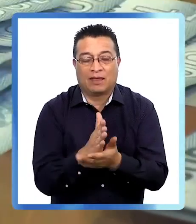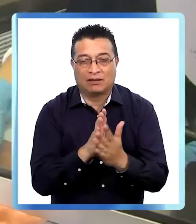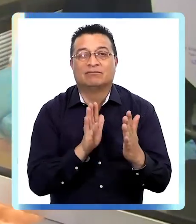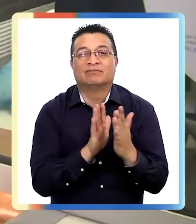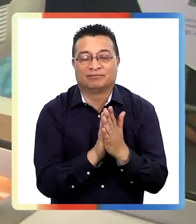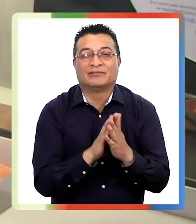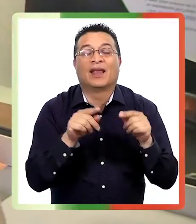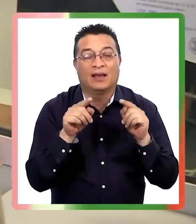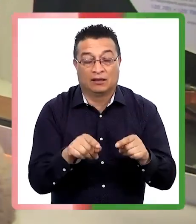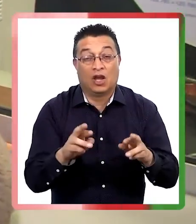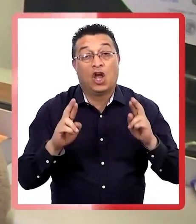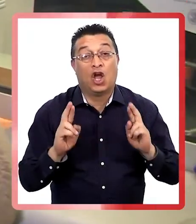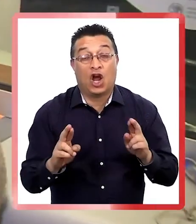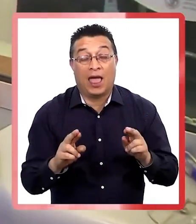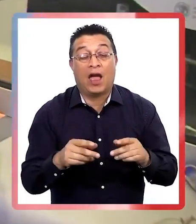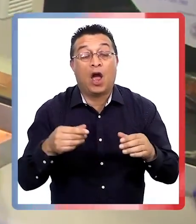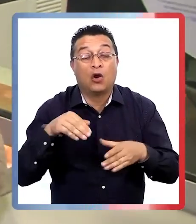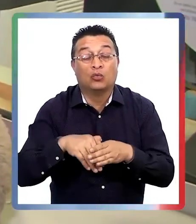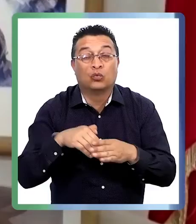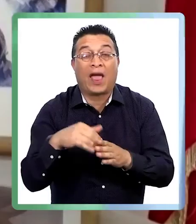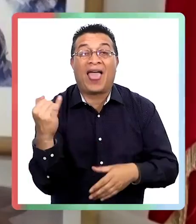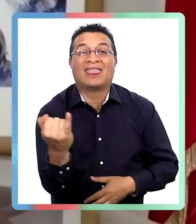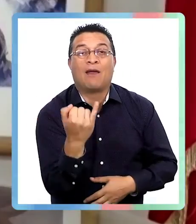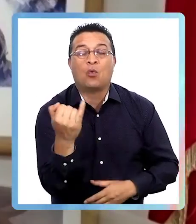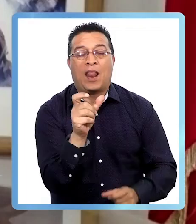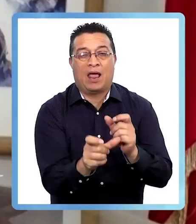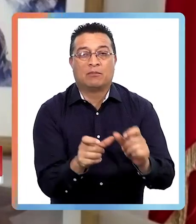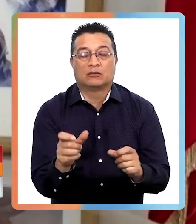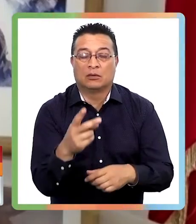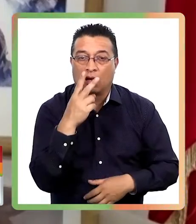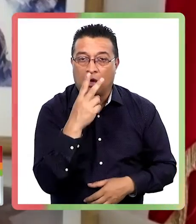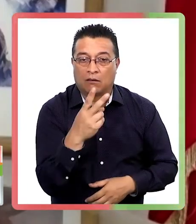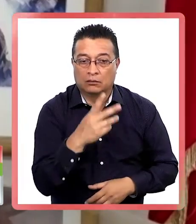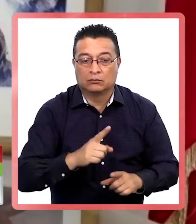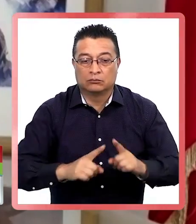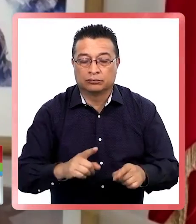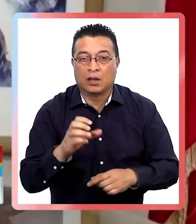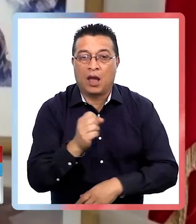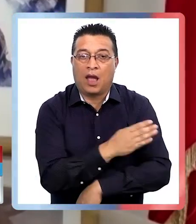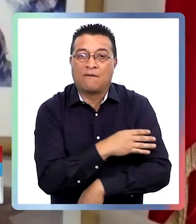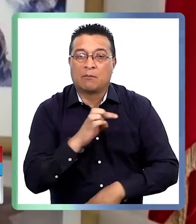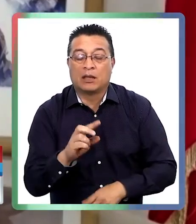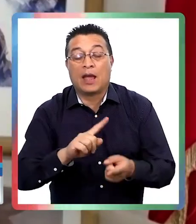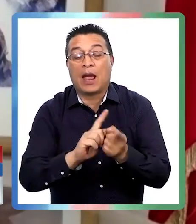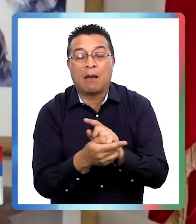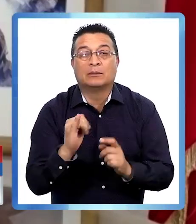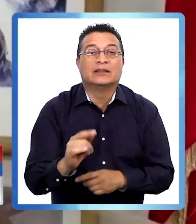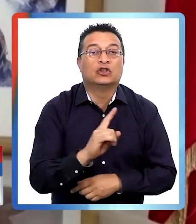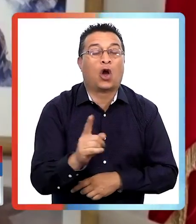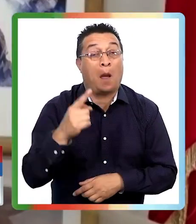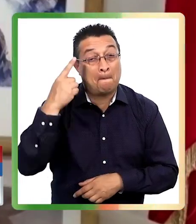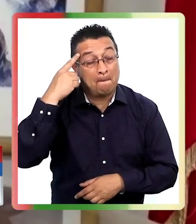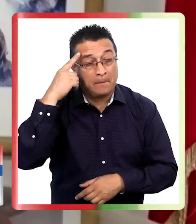hay que enfrentar esto. Y ojalá respeten las cuentas individuales de las personas. Veamos si las siguen administrando las AFP, si quieren cambiarlas o no, pero yo